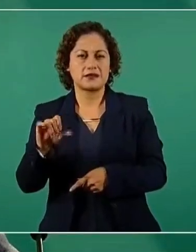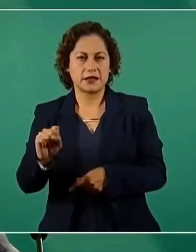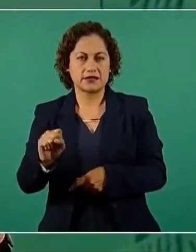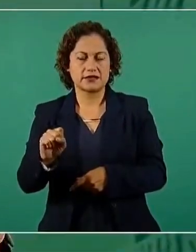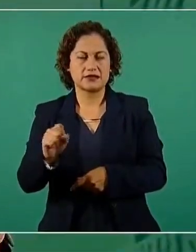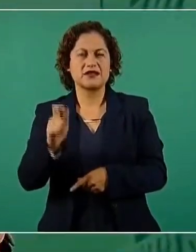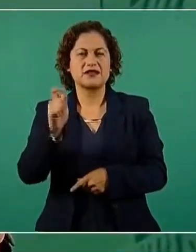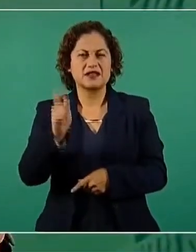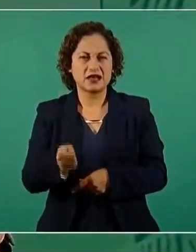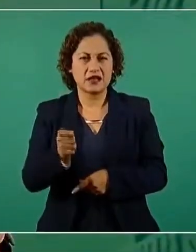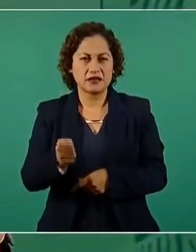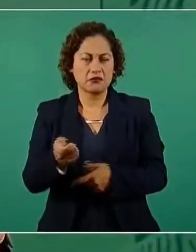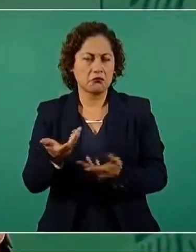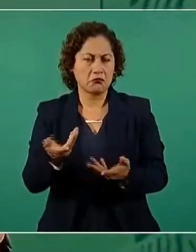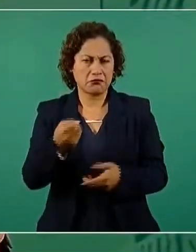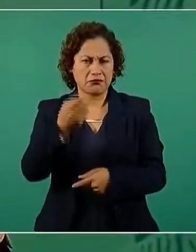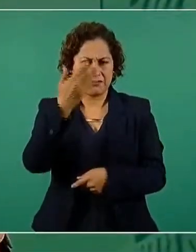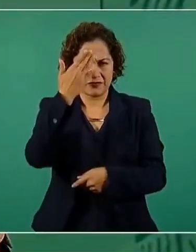no son más que coyotes,